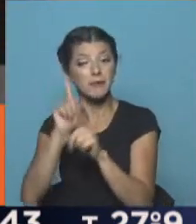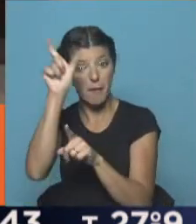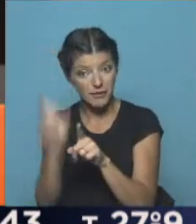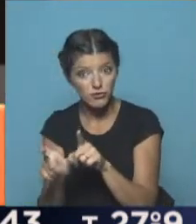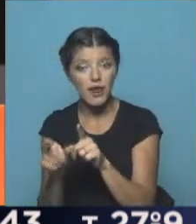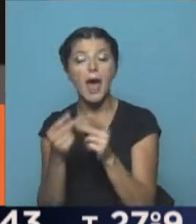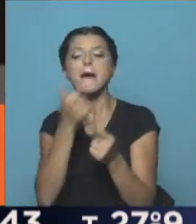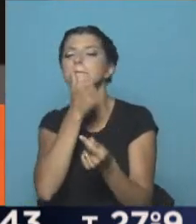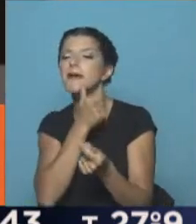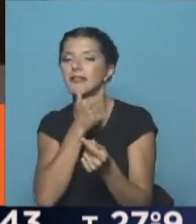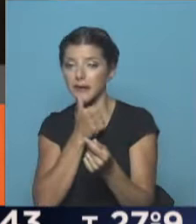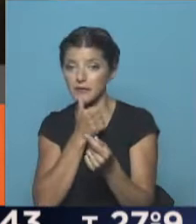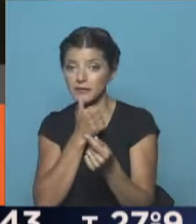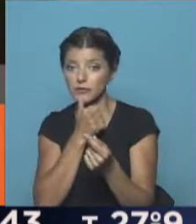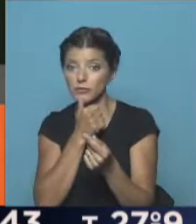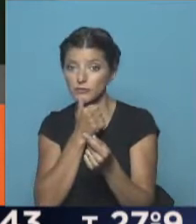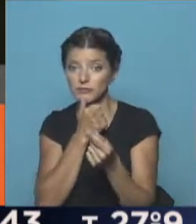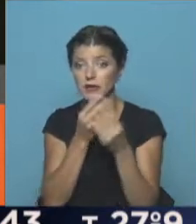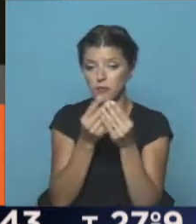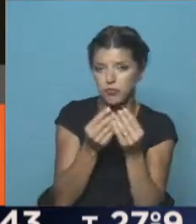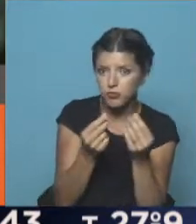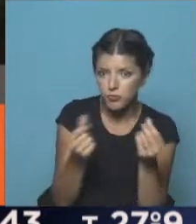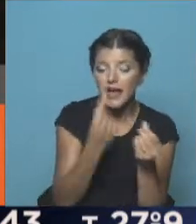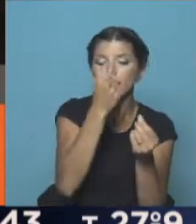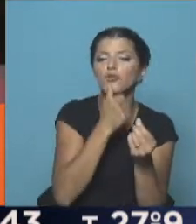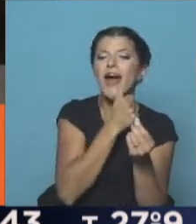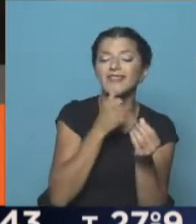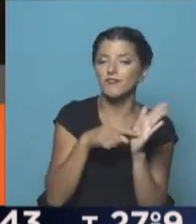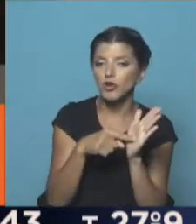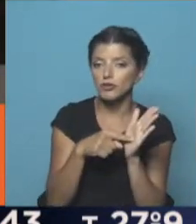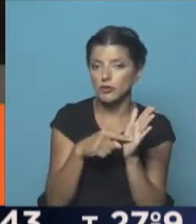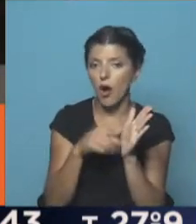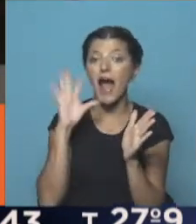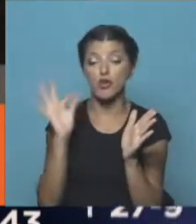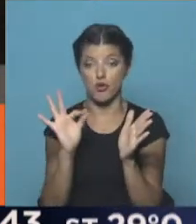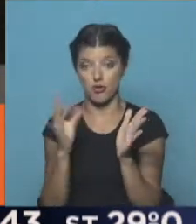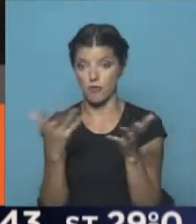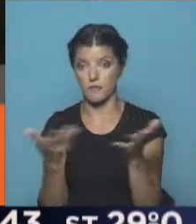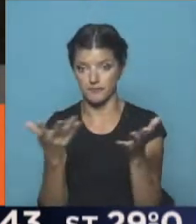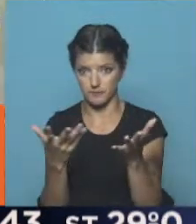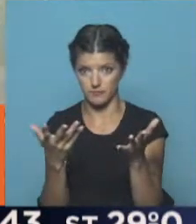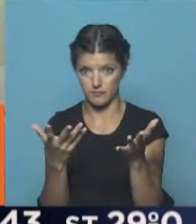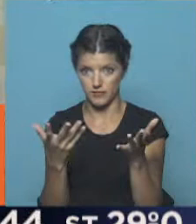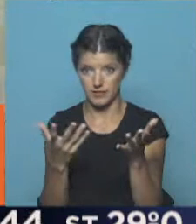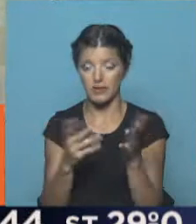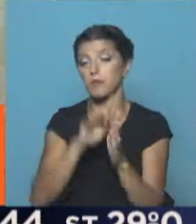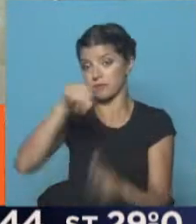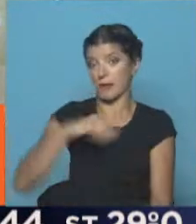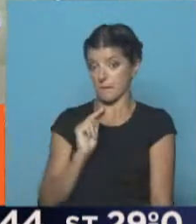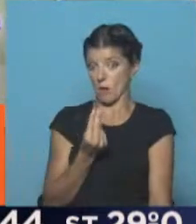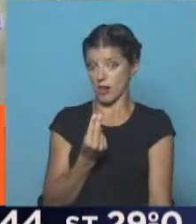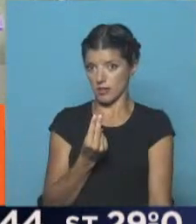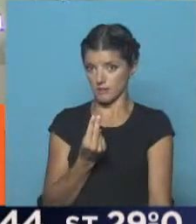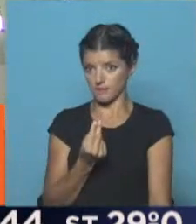medicación y generaba en unos antibióticos un fenómeno de alto poder asesino no entonces